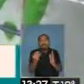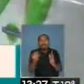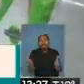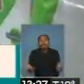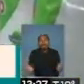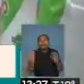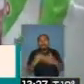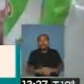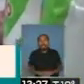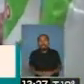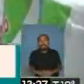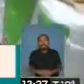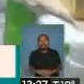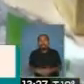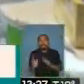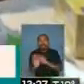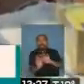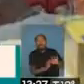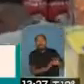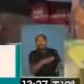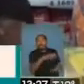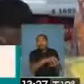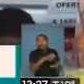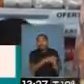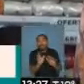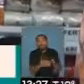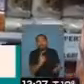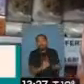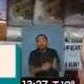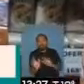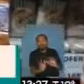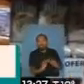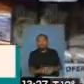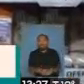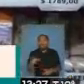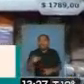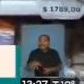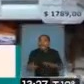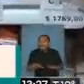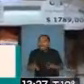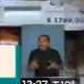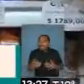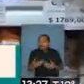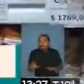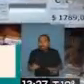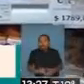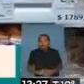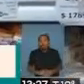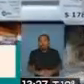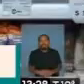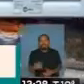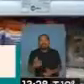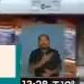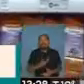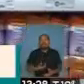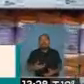de formadores que hacen lo que quieren, y por lo tanto en estas condiciones peor. Porque el gobierno dice que todo fluya según las